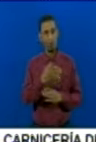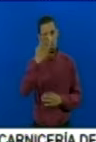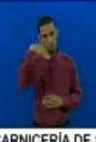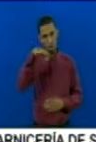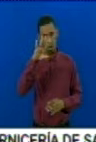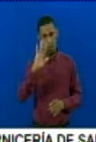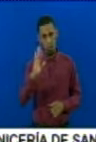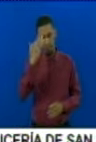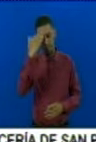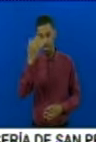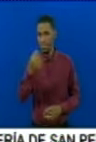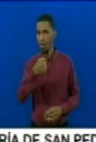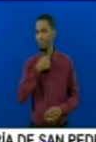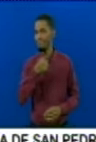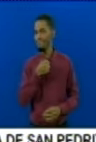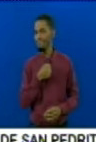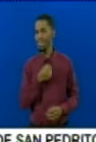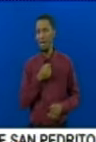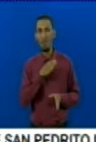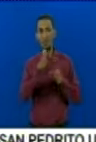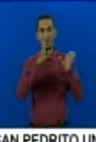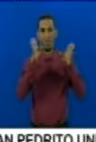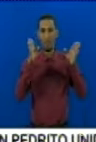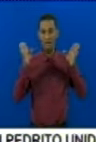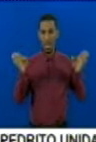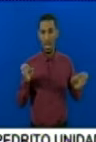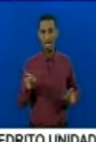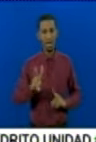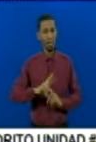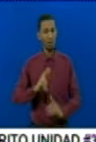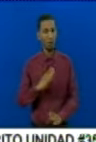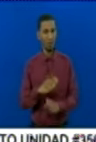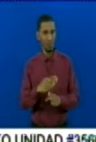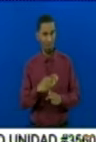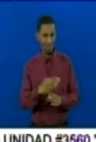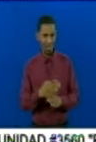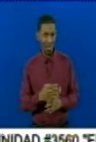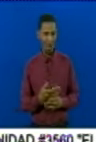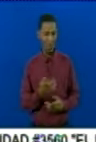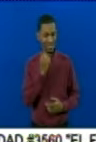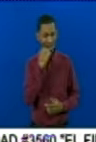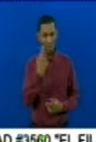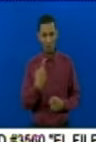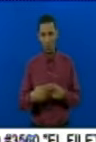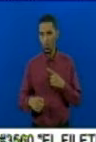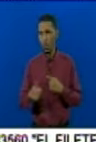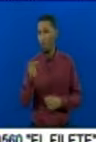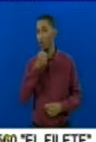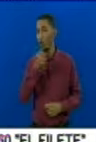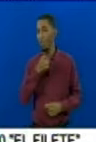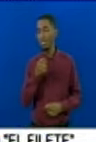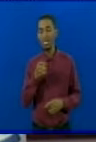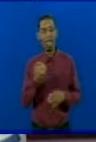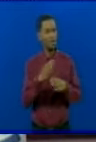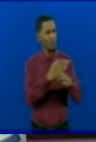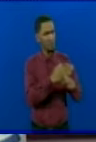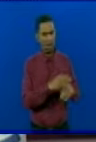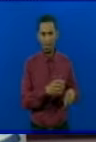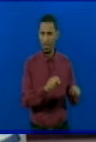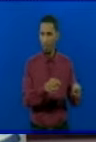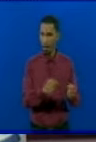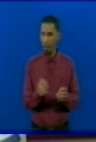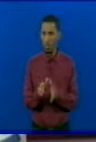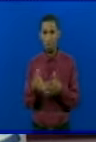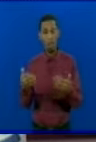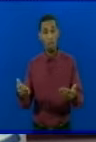gracias al trabajo de un equipo de reporteros del sistema informativo de Teleturquino y también a otros periodistas de diversos medios que se han sumado para